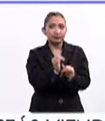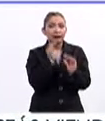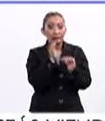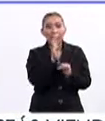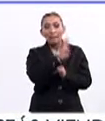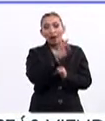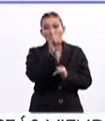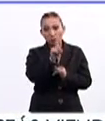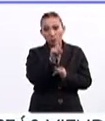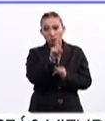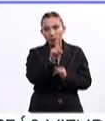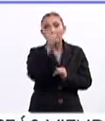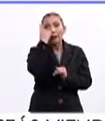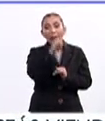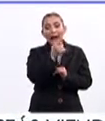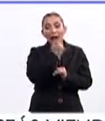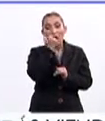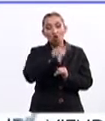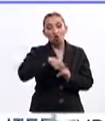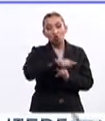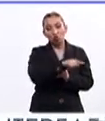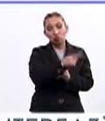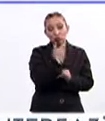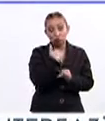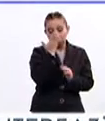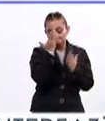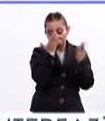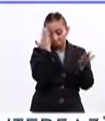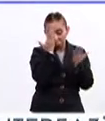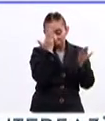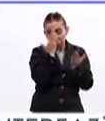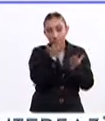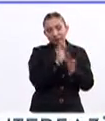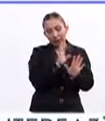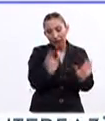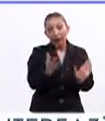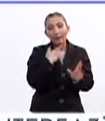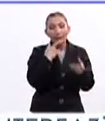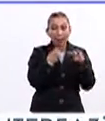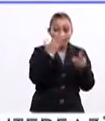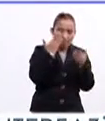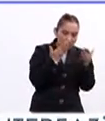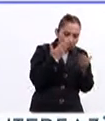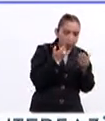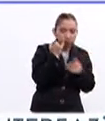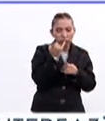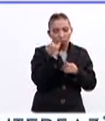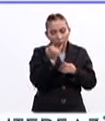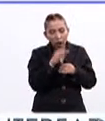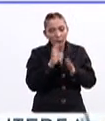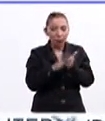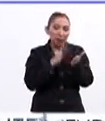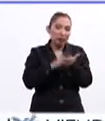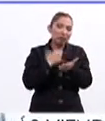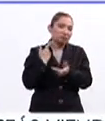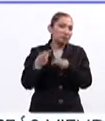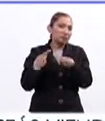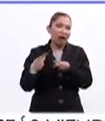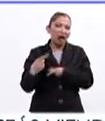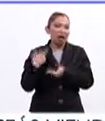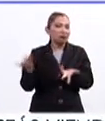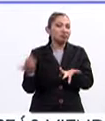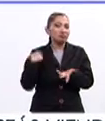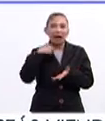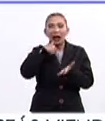máximo de B1 para los estudiantes. Entonces, bueno, hicimos la preparación en cuanto al papeleo, pues fueron a